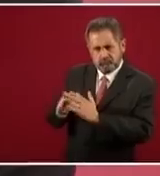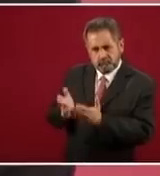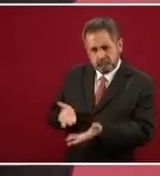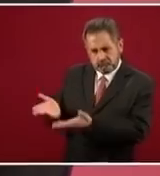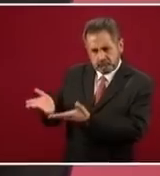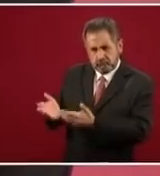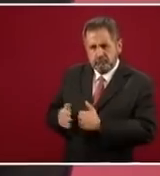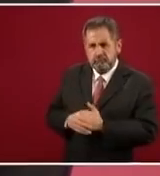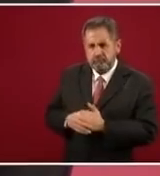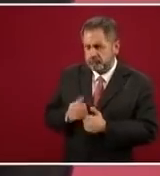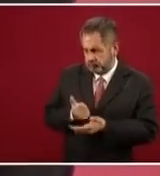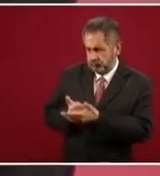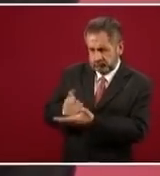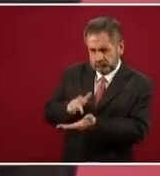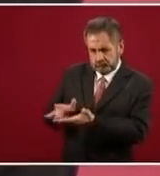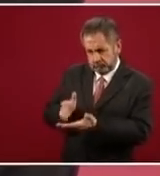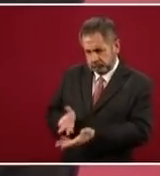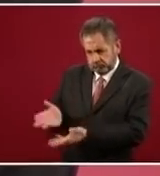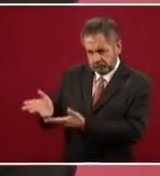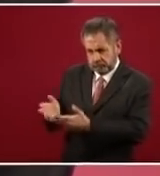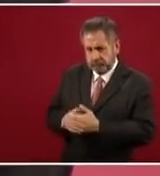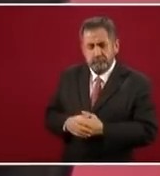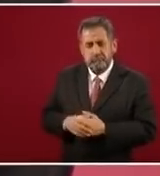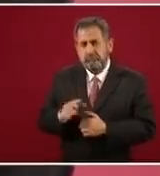es un regreso asistido, más de 1,000